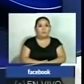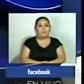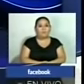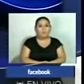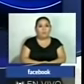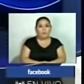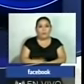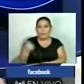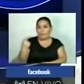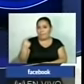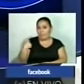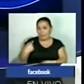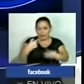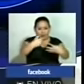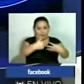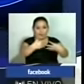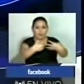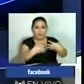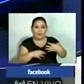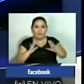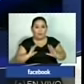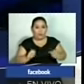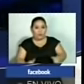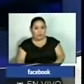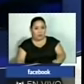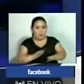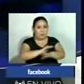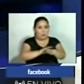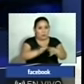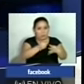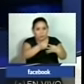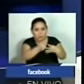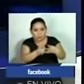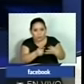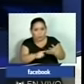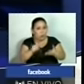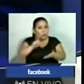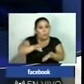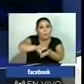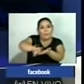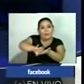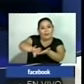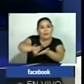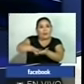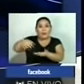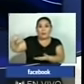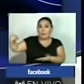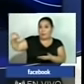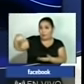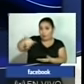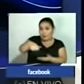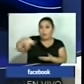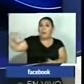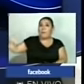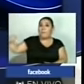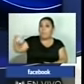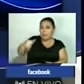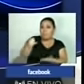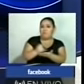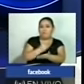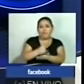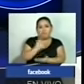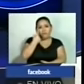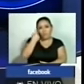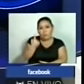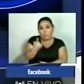Y las recientes medidas implementadas por el gobierno al eliminar el costo del envío de las remesas tienen el visto bueno de algunos analistas económicos.